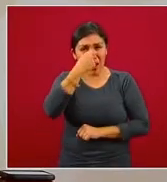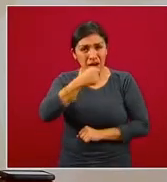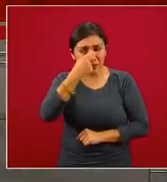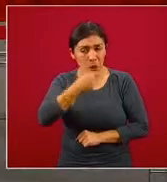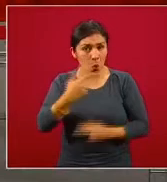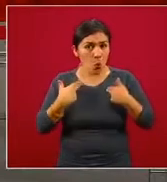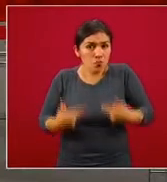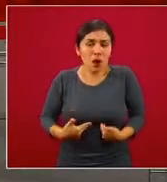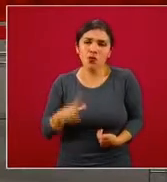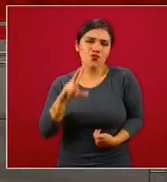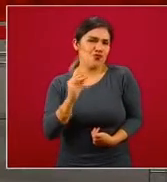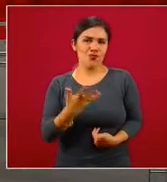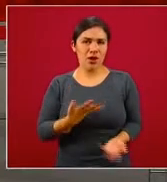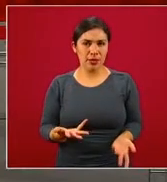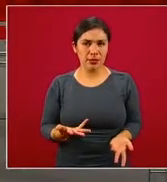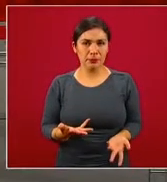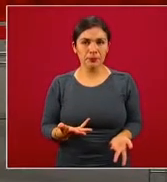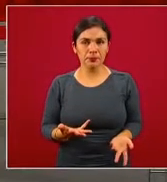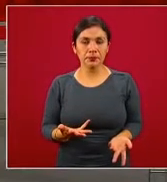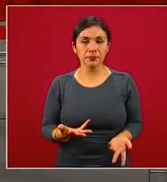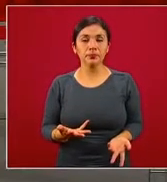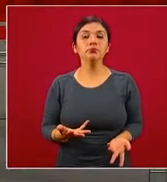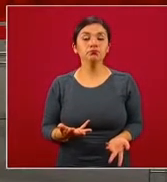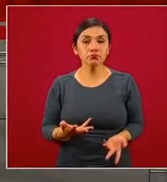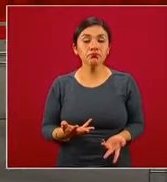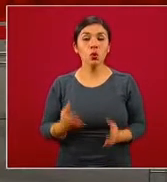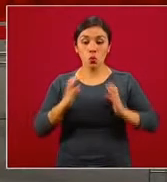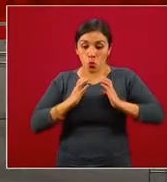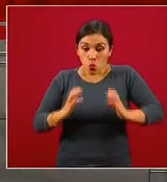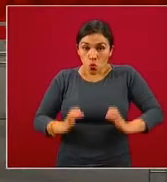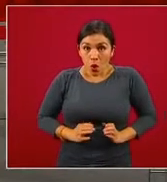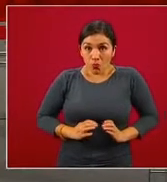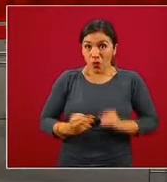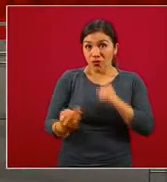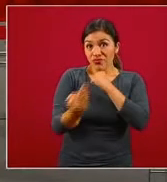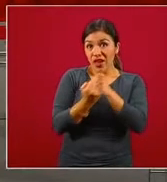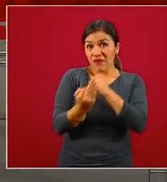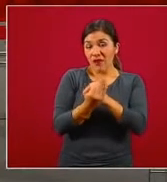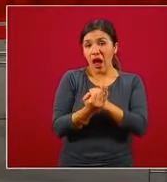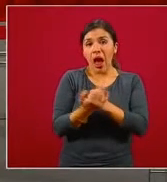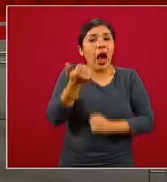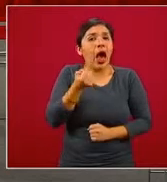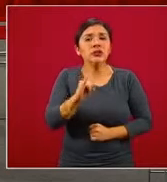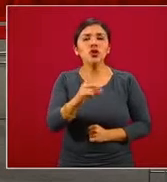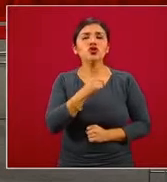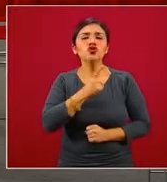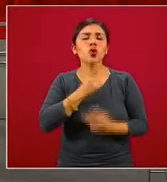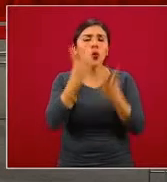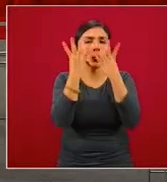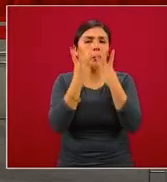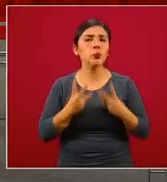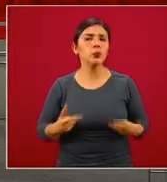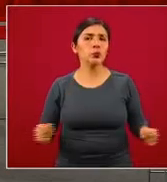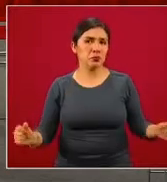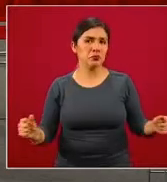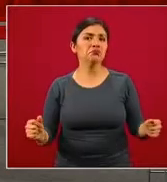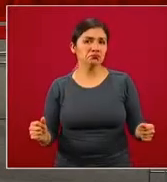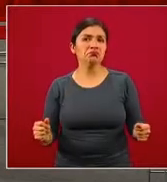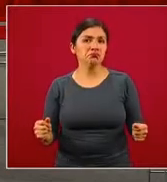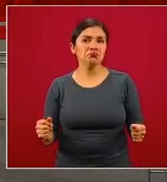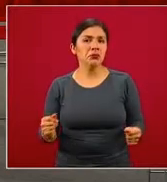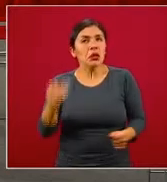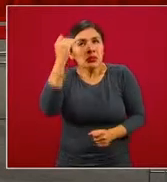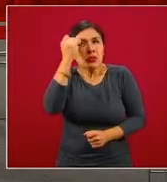humano. in El humans. sistema inmune, el sistema de defensas The eventualmente va a immune eliminar el virus. Se ha system considerado un